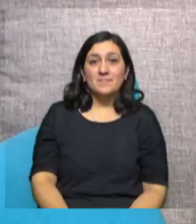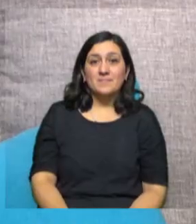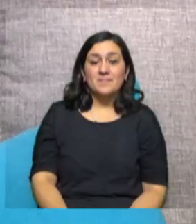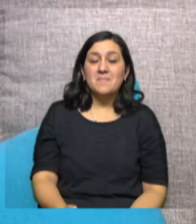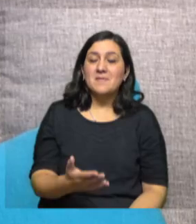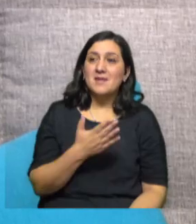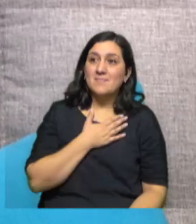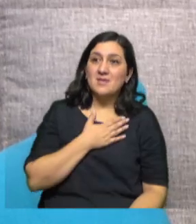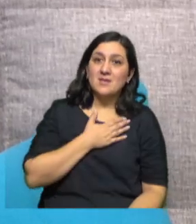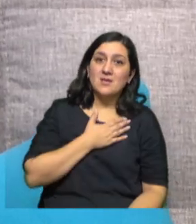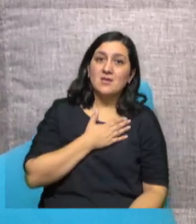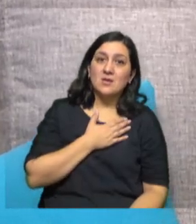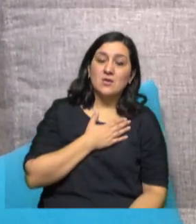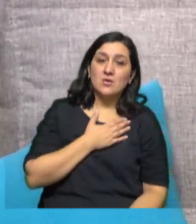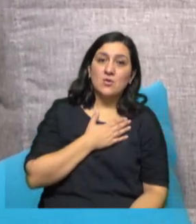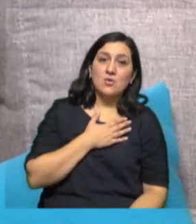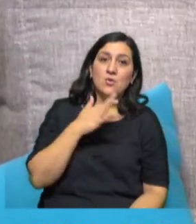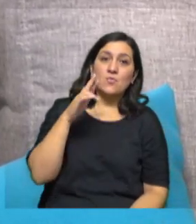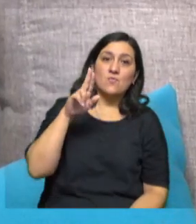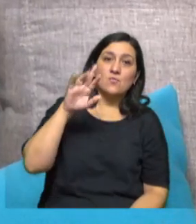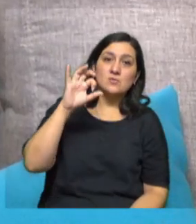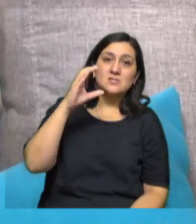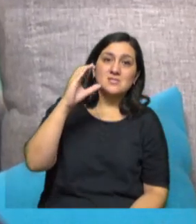Para mí, Juseca es lo que,